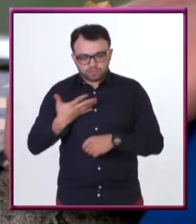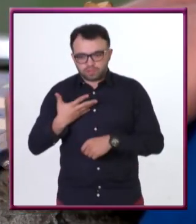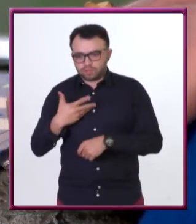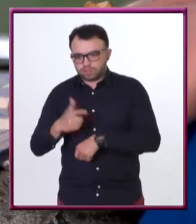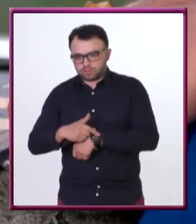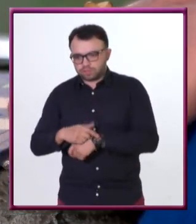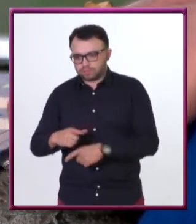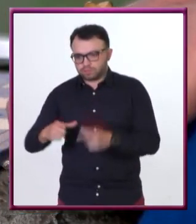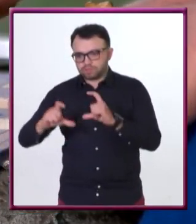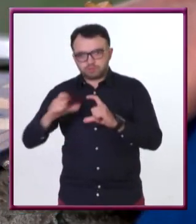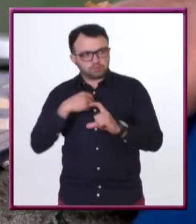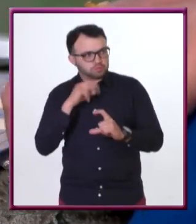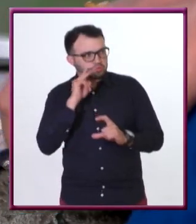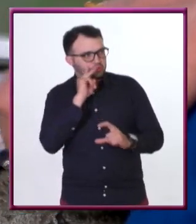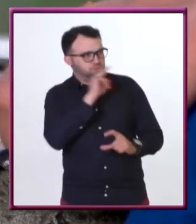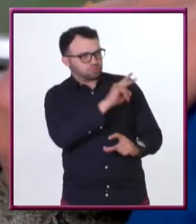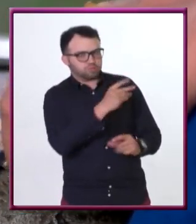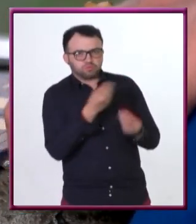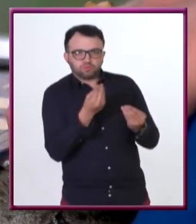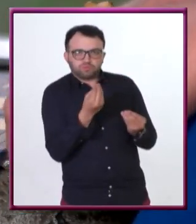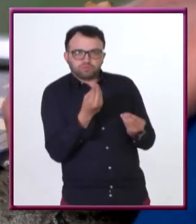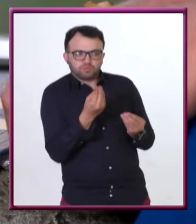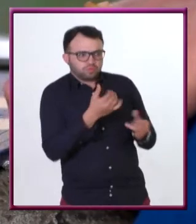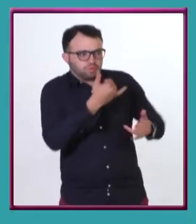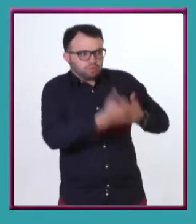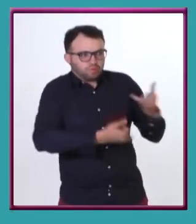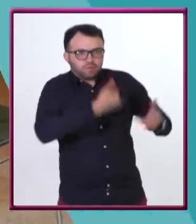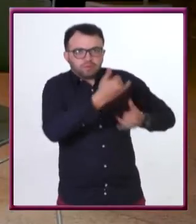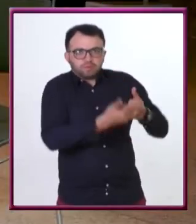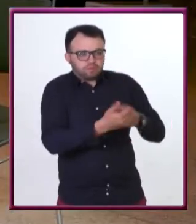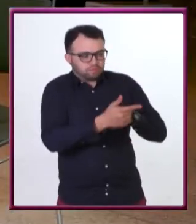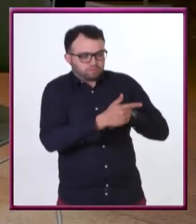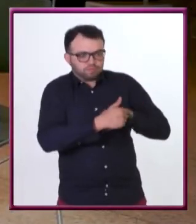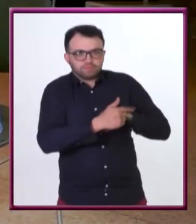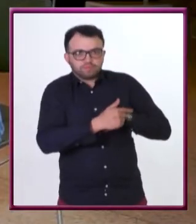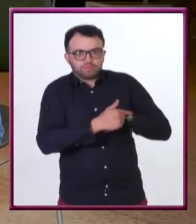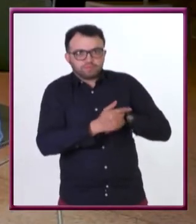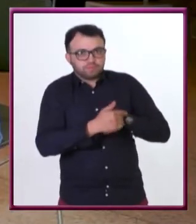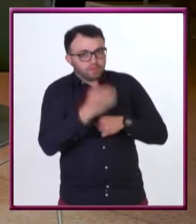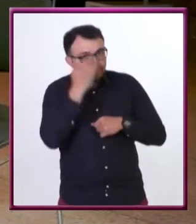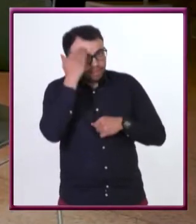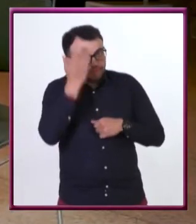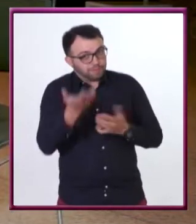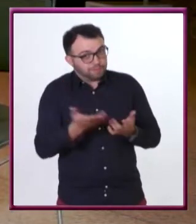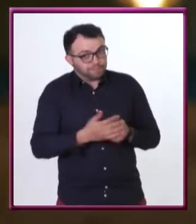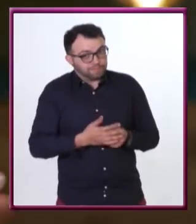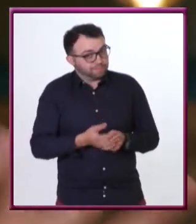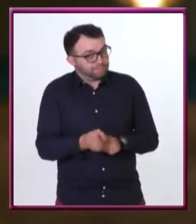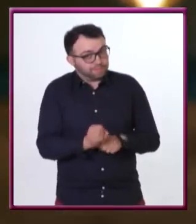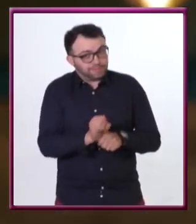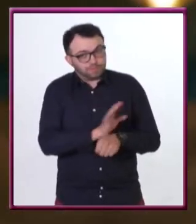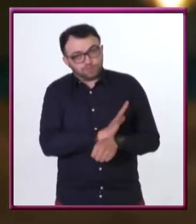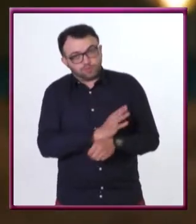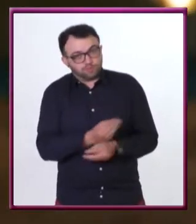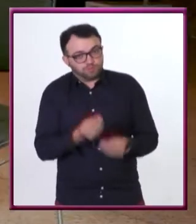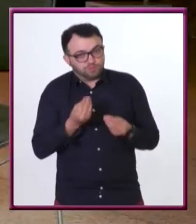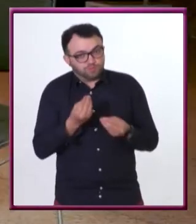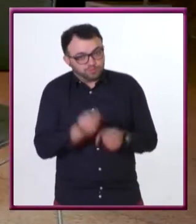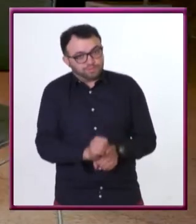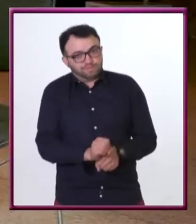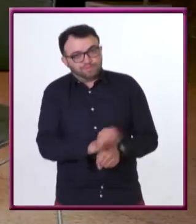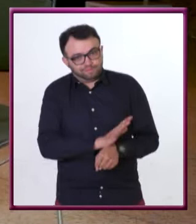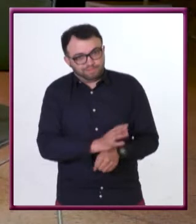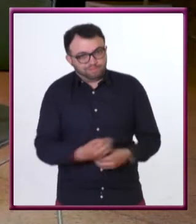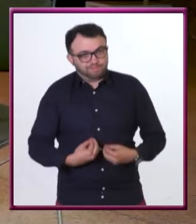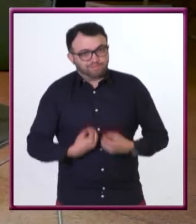y que sucumben la pieza y taca, aplastan el reloj. Emoción, pura emoción. Lamento decepcionarte. Bueno,